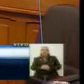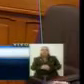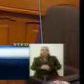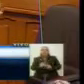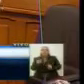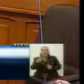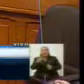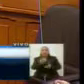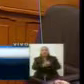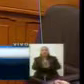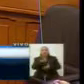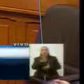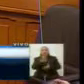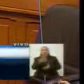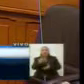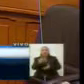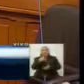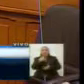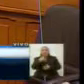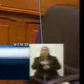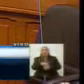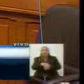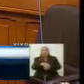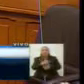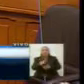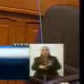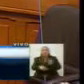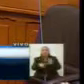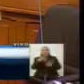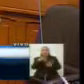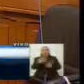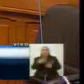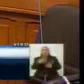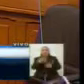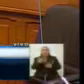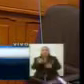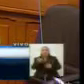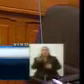El colega Rebaza, que me antecedió, me dijo que dice, hay